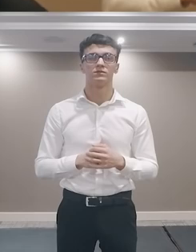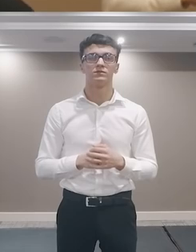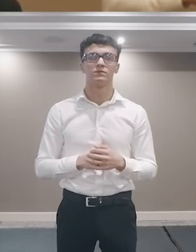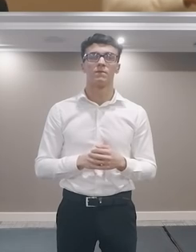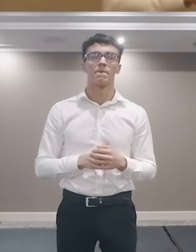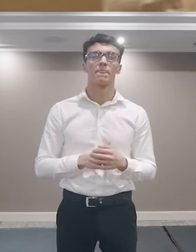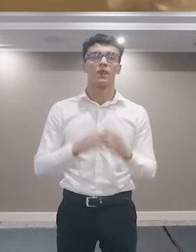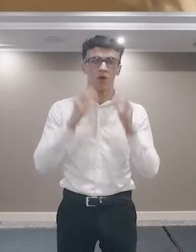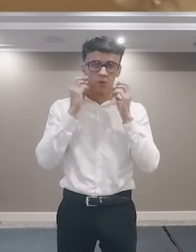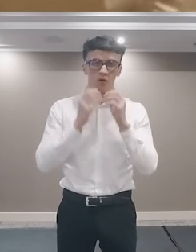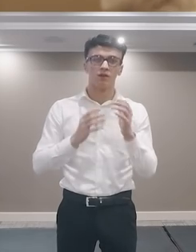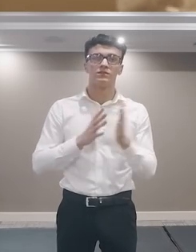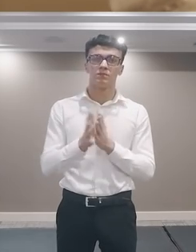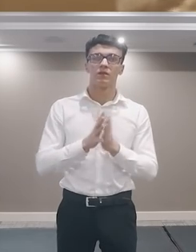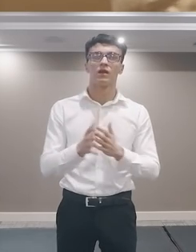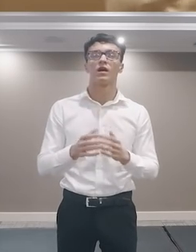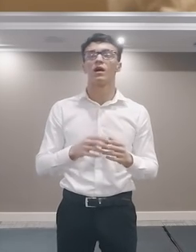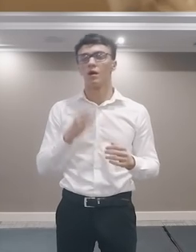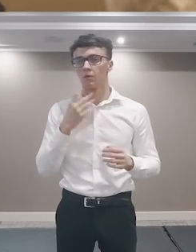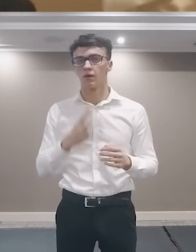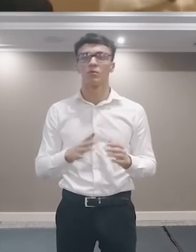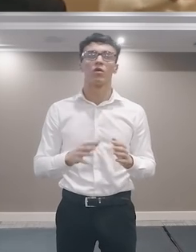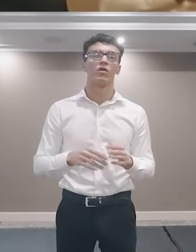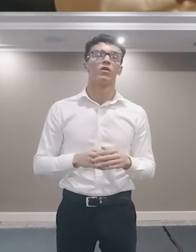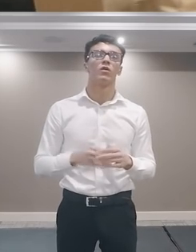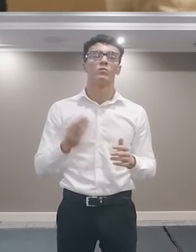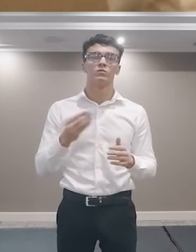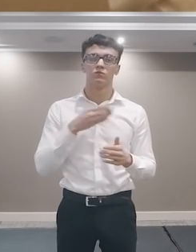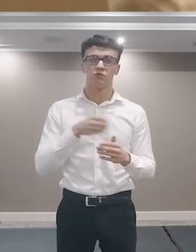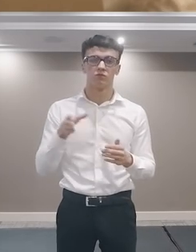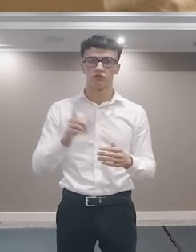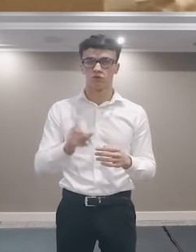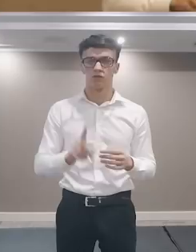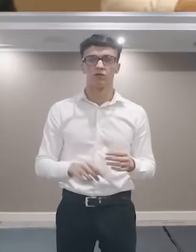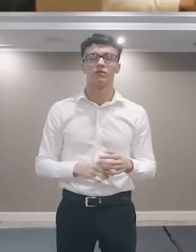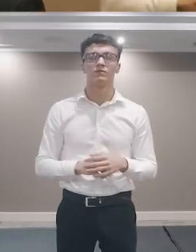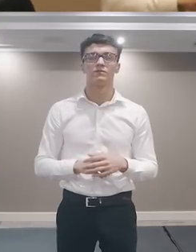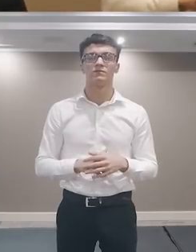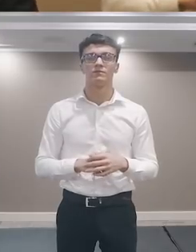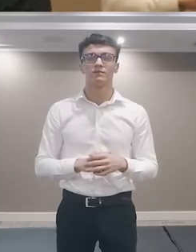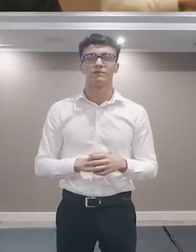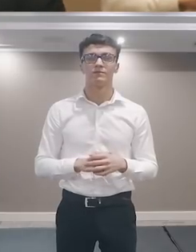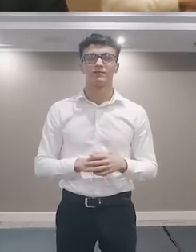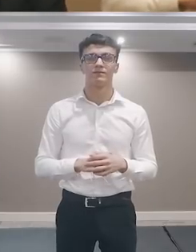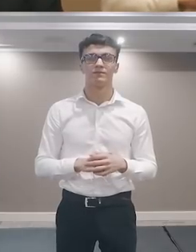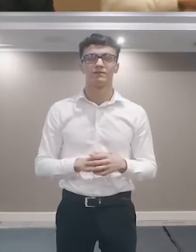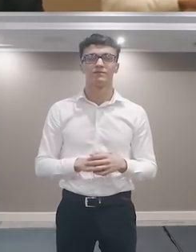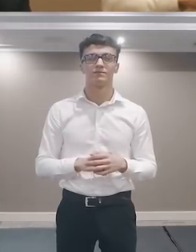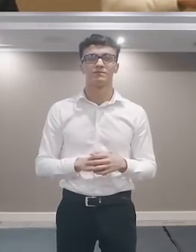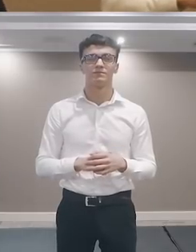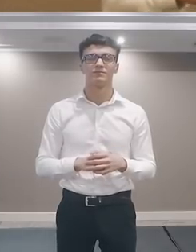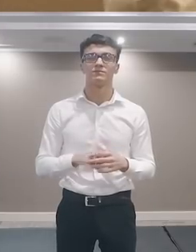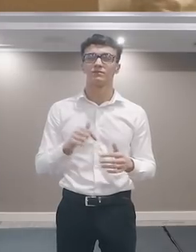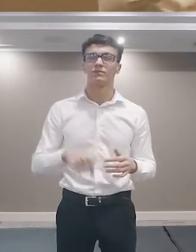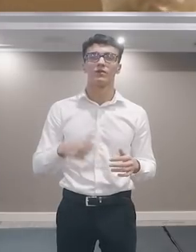nos ha explicado muy bien no entra mucho en detalle cuando no será pues lo explica perfecto no tengo alguna duda